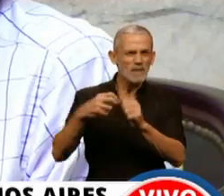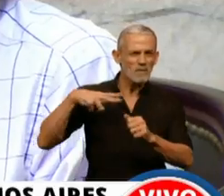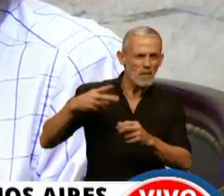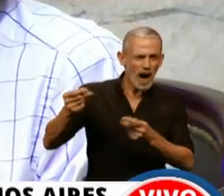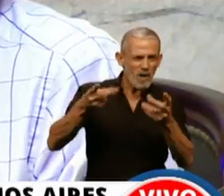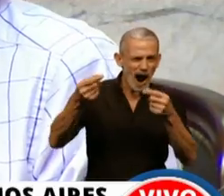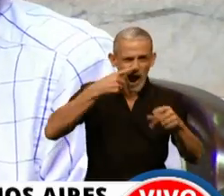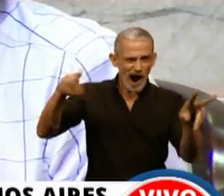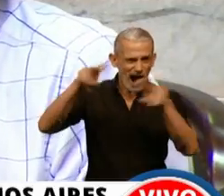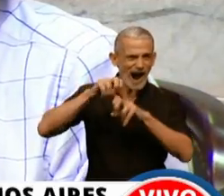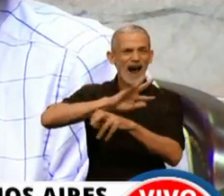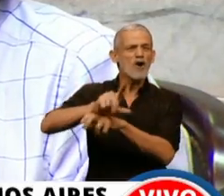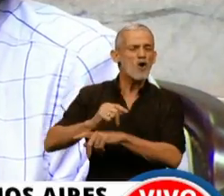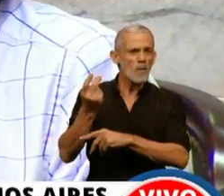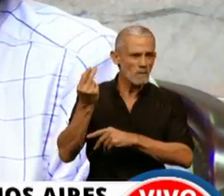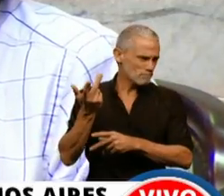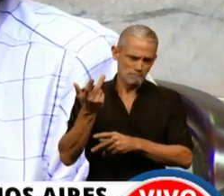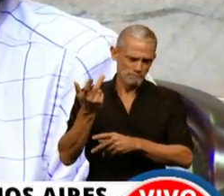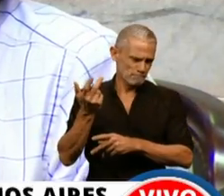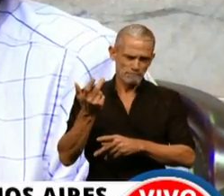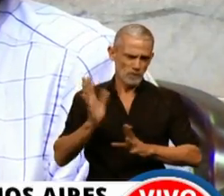capitalista que se roban todo